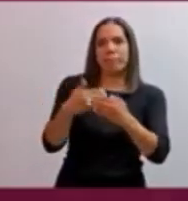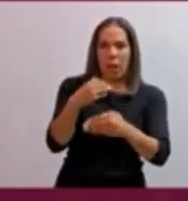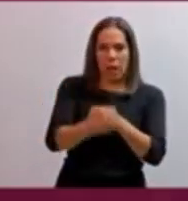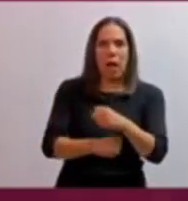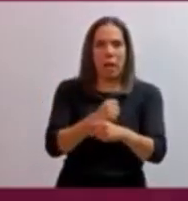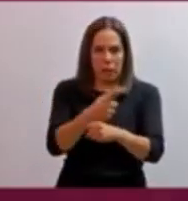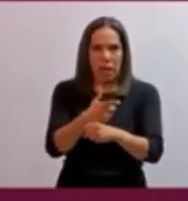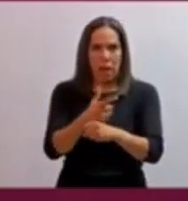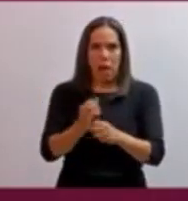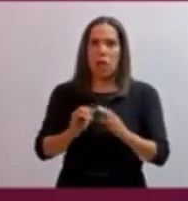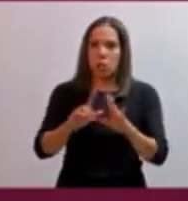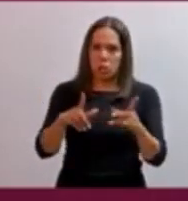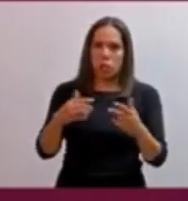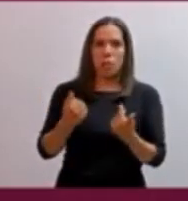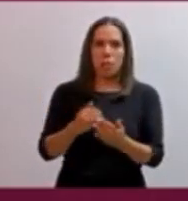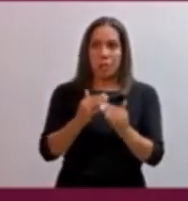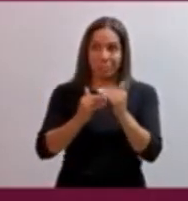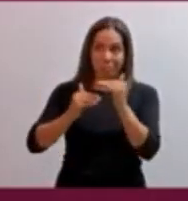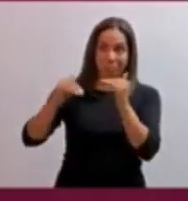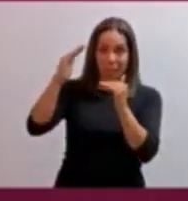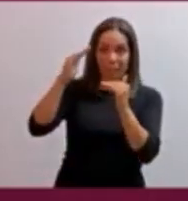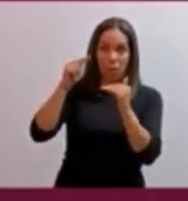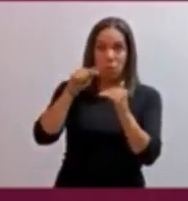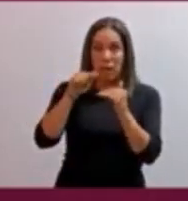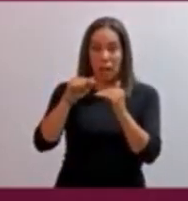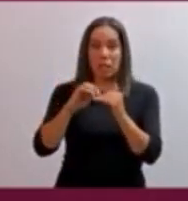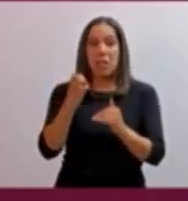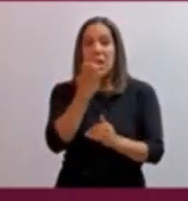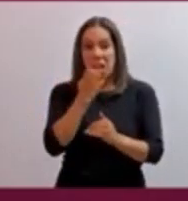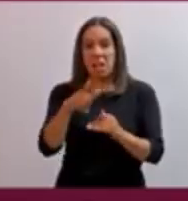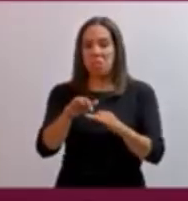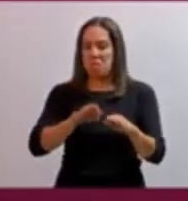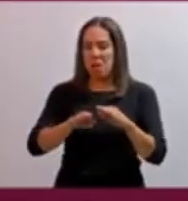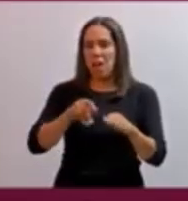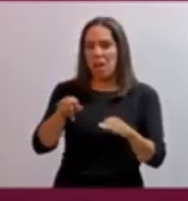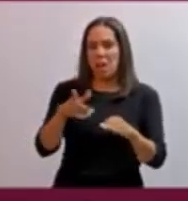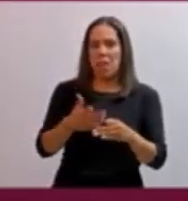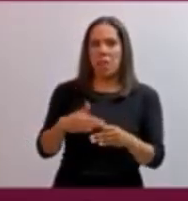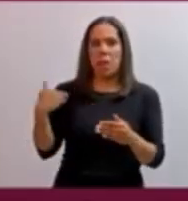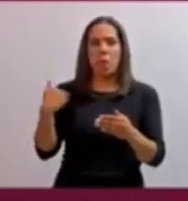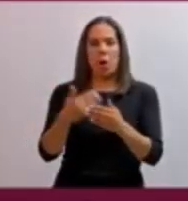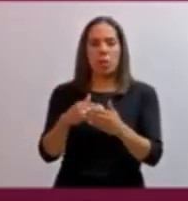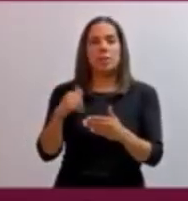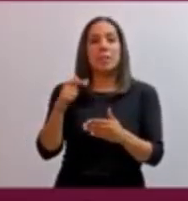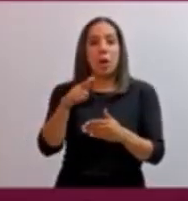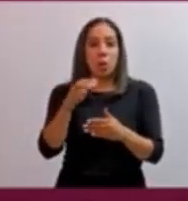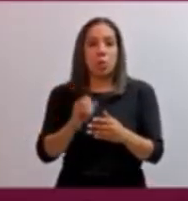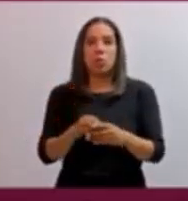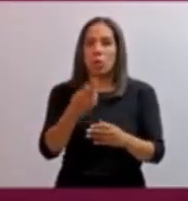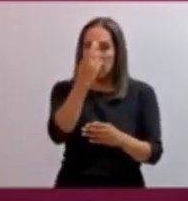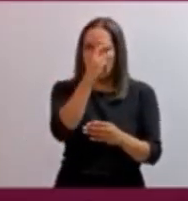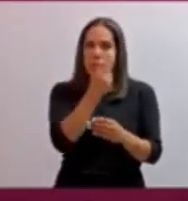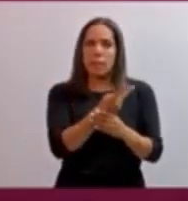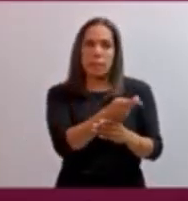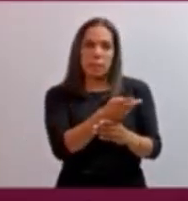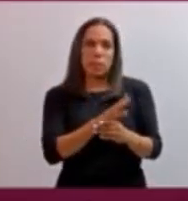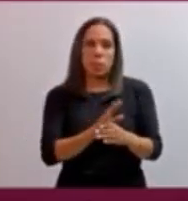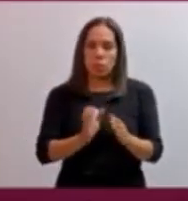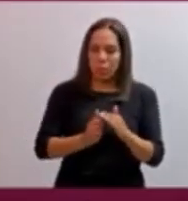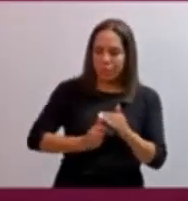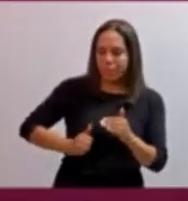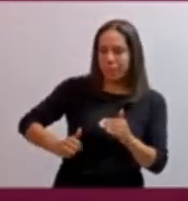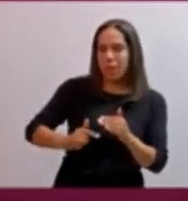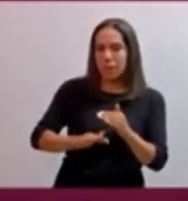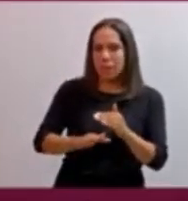de Posgrado de su institución, donde a partir de agosto de 2023 funge como responsable de esta área. Coordina el grupo